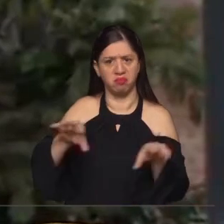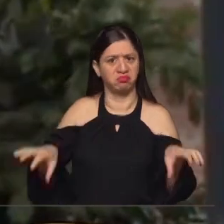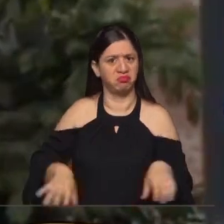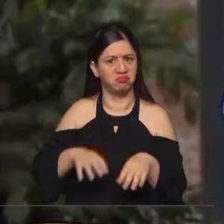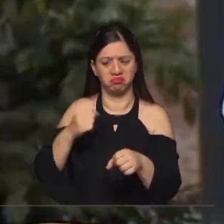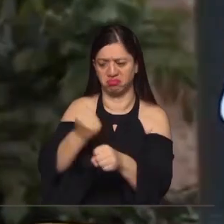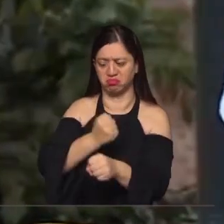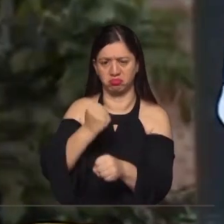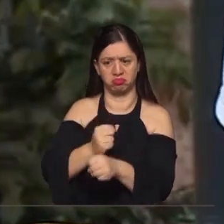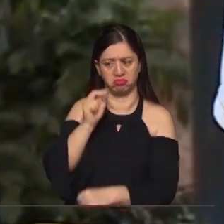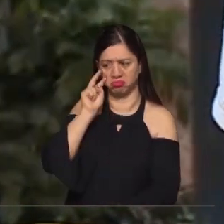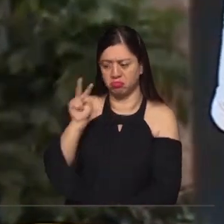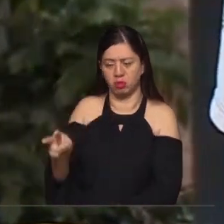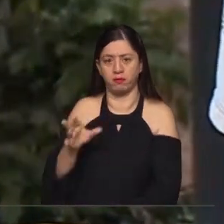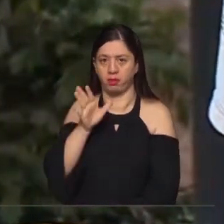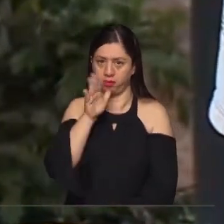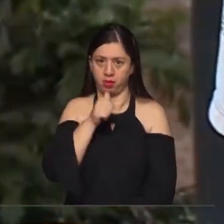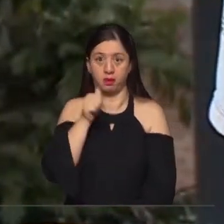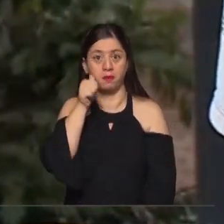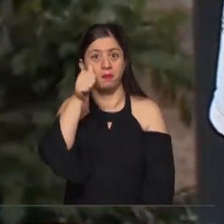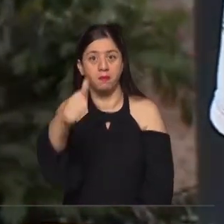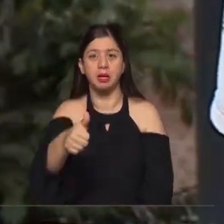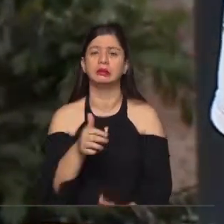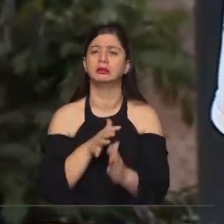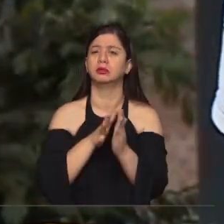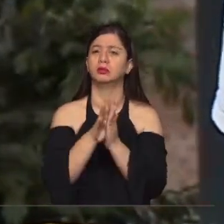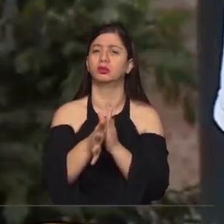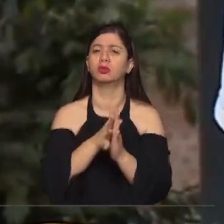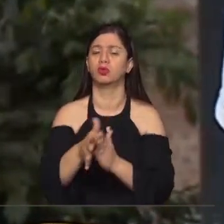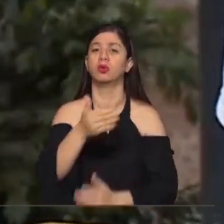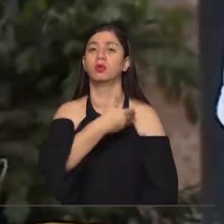ningún trabajo, así que mañana les estaremos contando con el